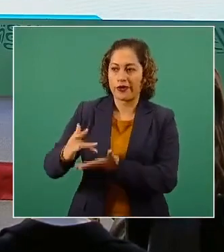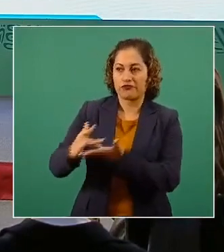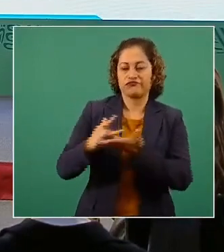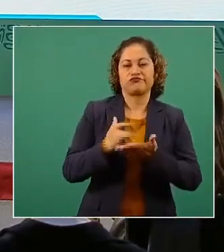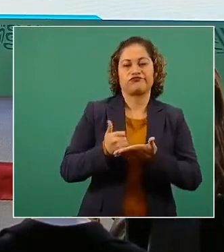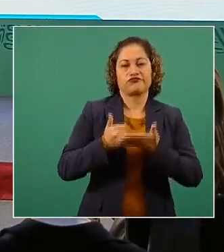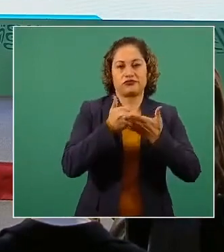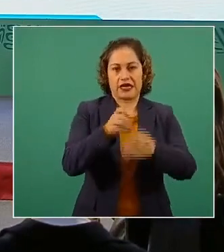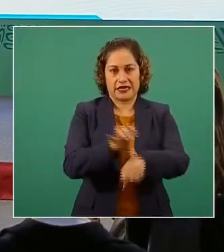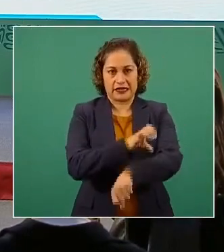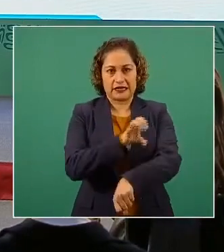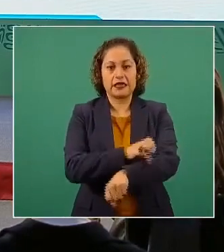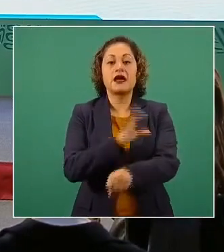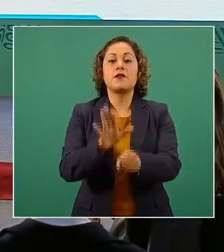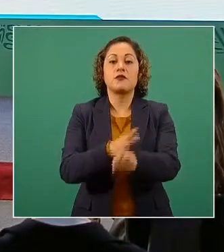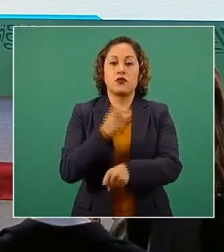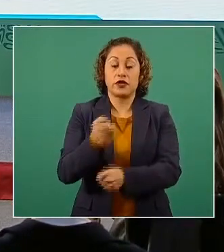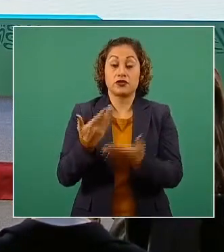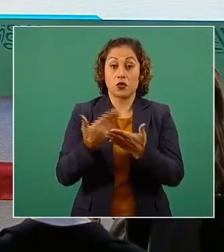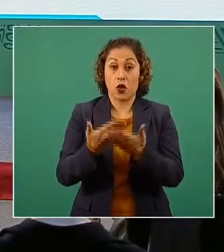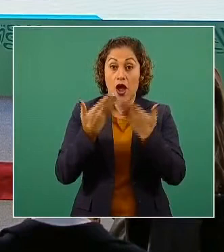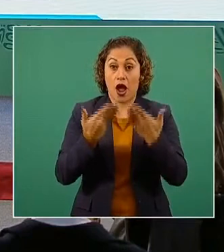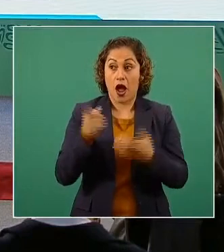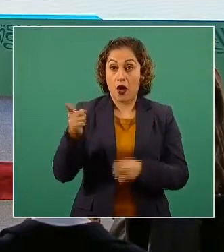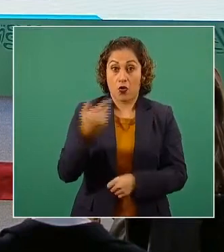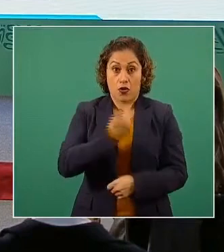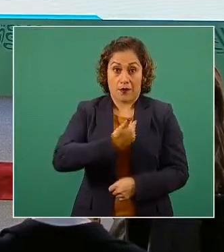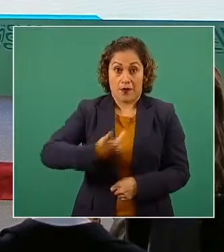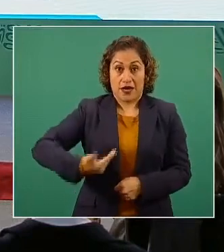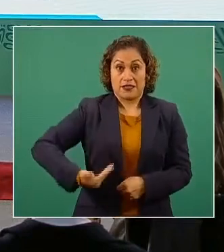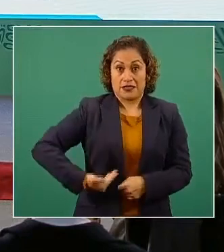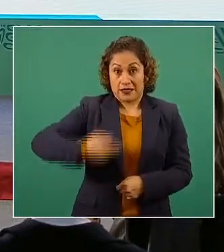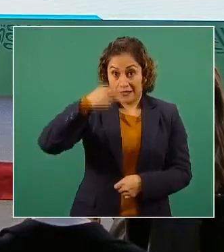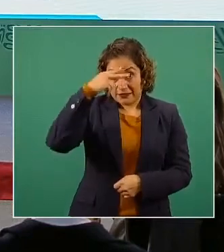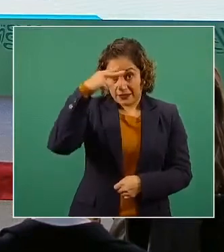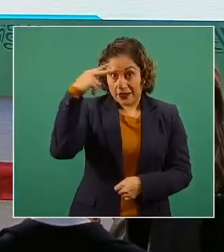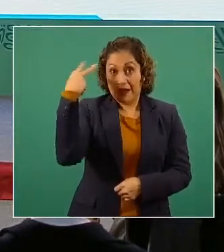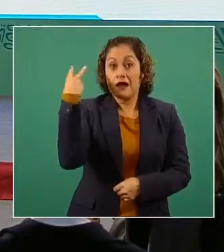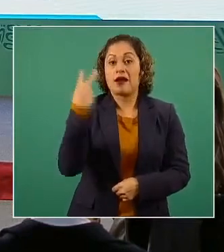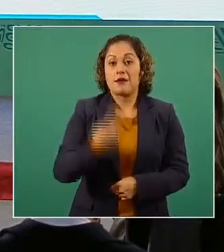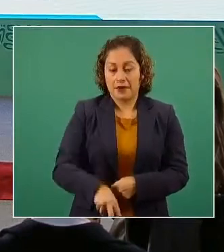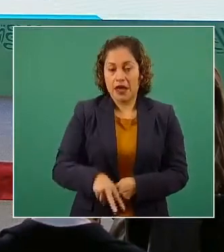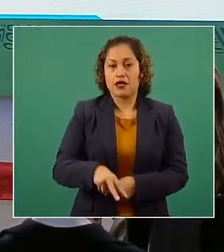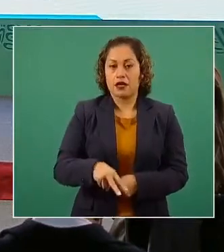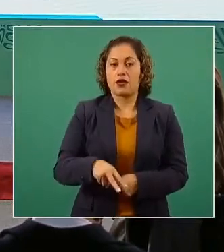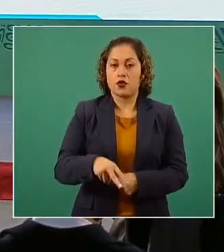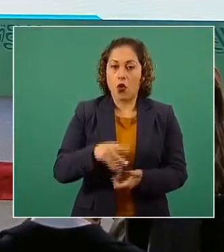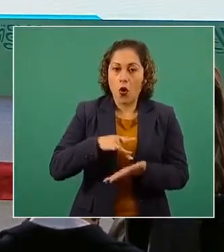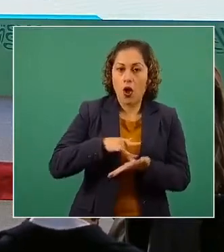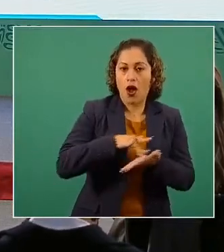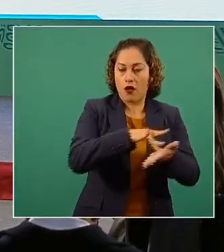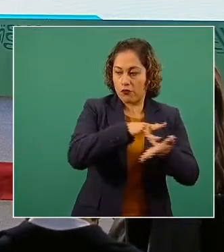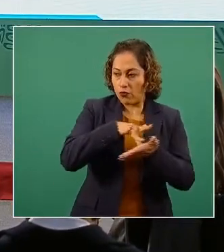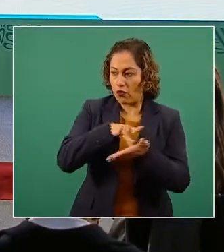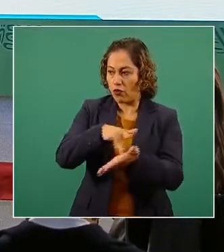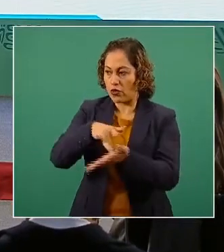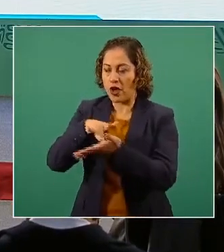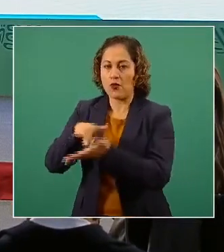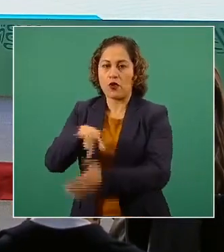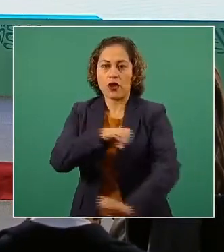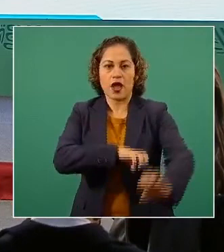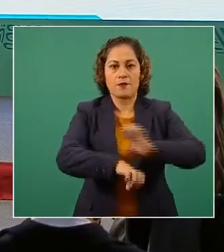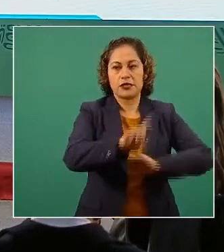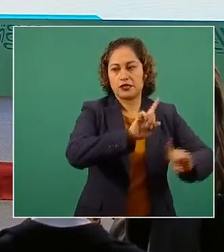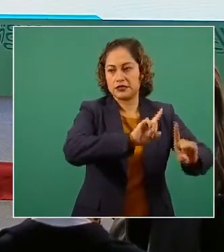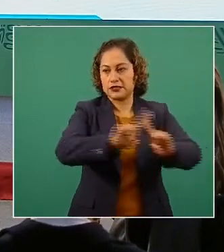Gobierno de México con la dirección del Presidente de la República, pues fortalecer a las empresas del Estado y dar las